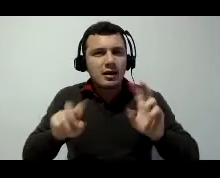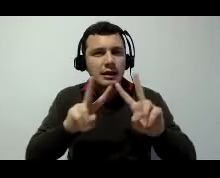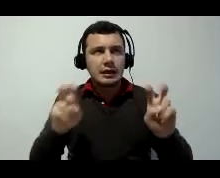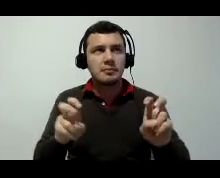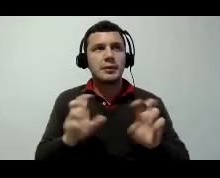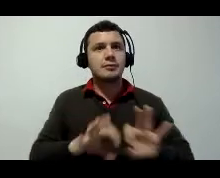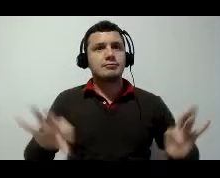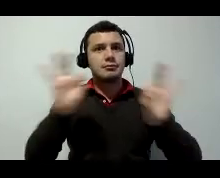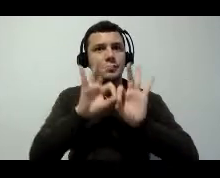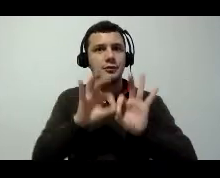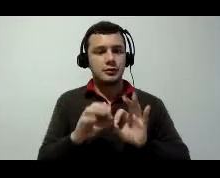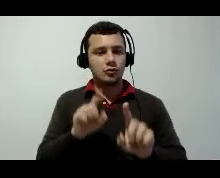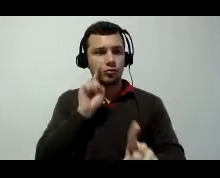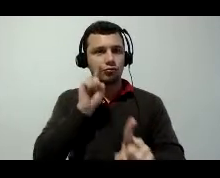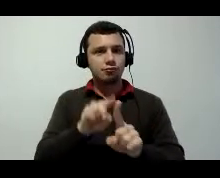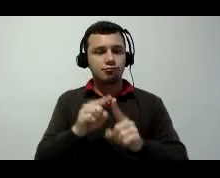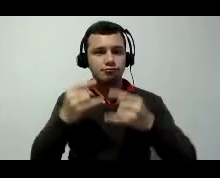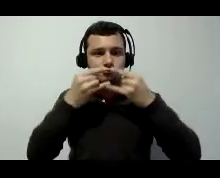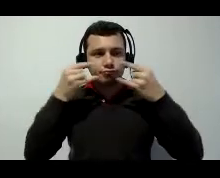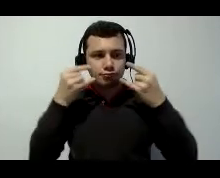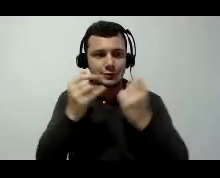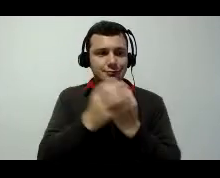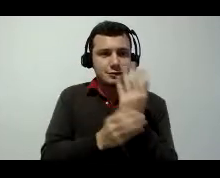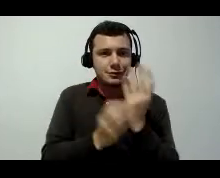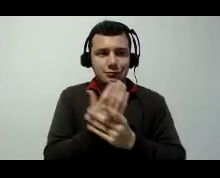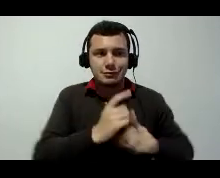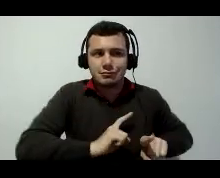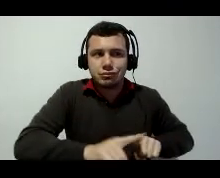de COVID-19 en el sector salud.